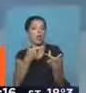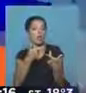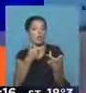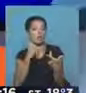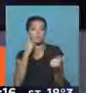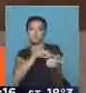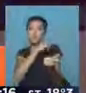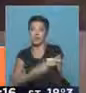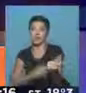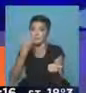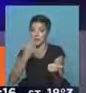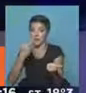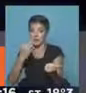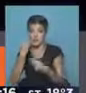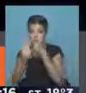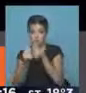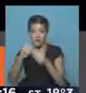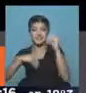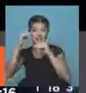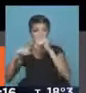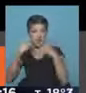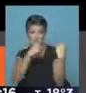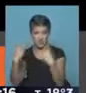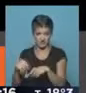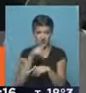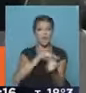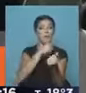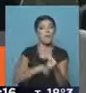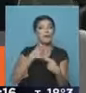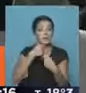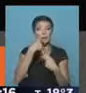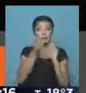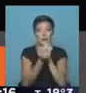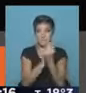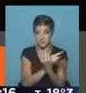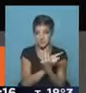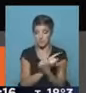sistema representativo está equilibrado de otra manera. Entonces,